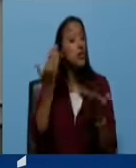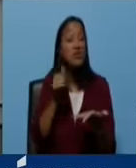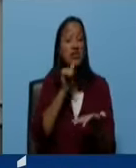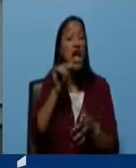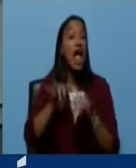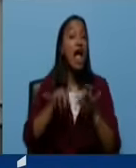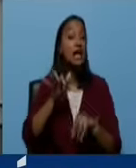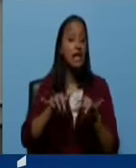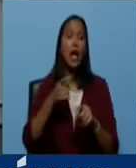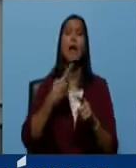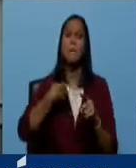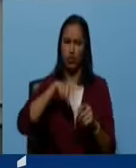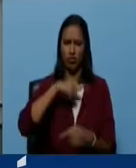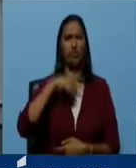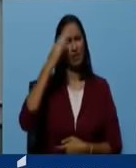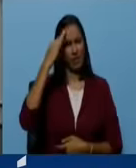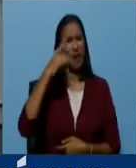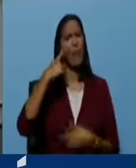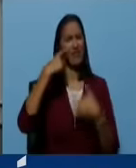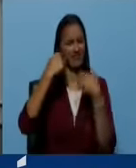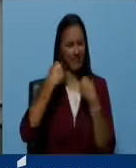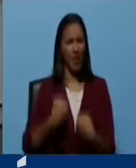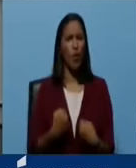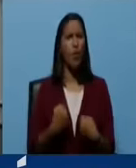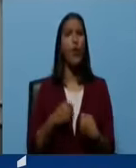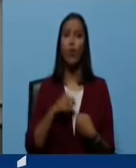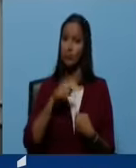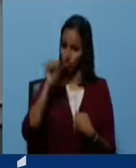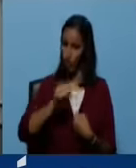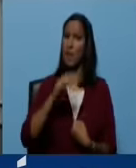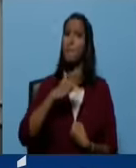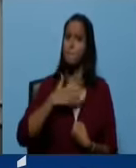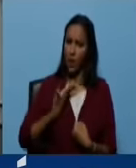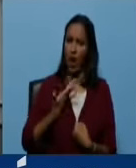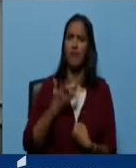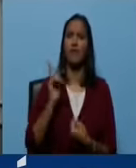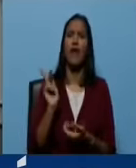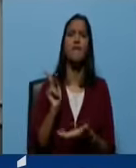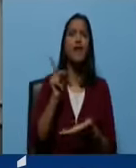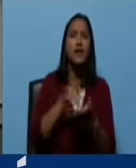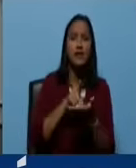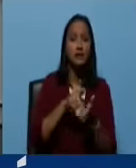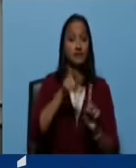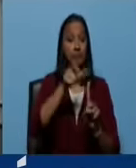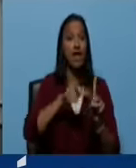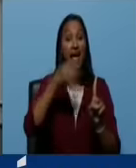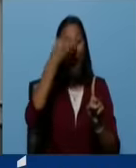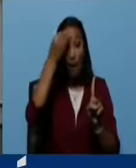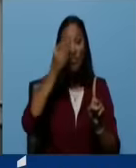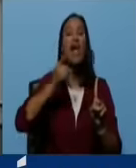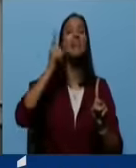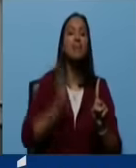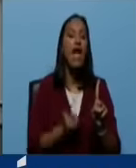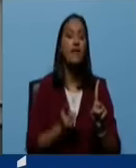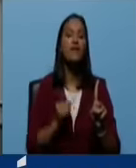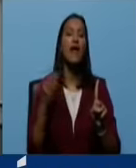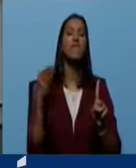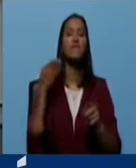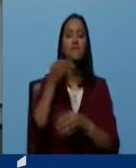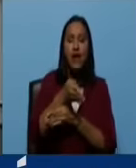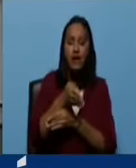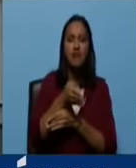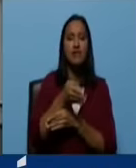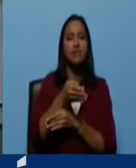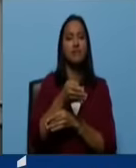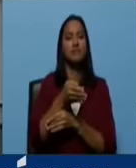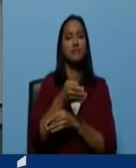estamos seguros que puede venir, tiene que venir a esta citación para